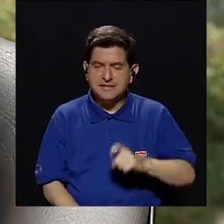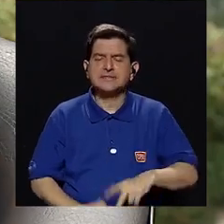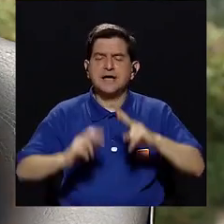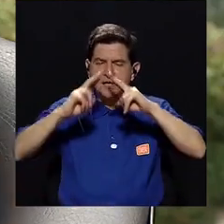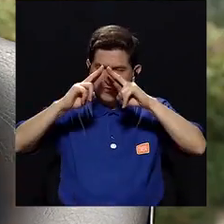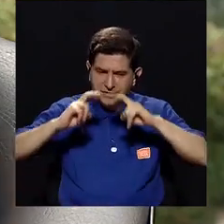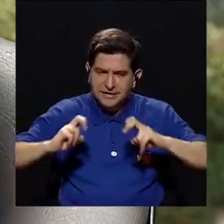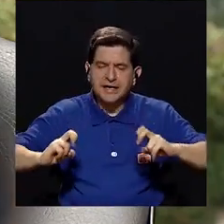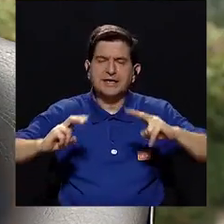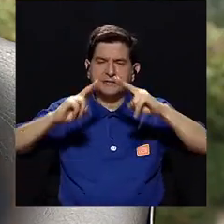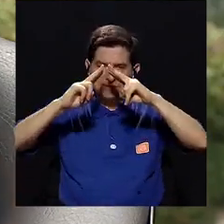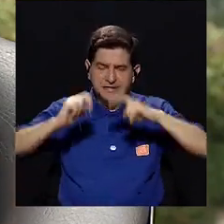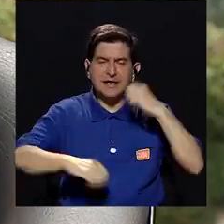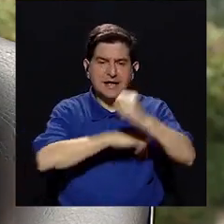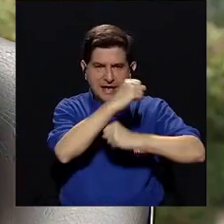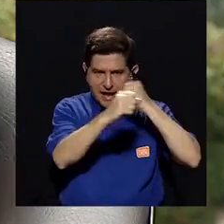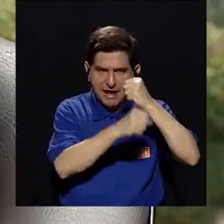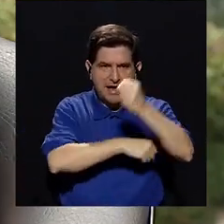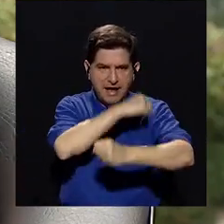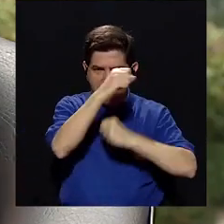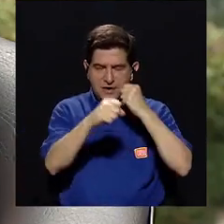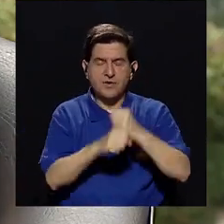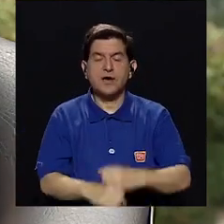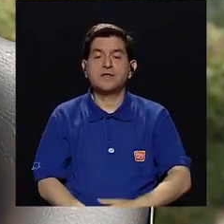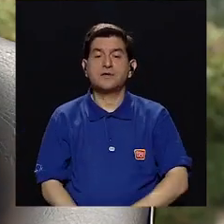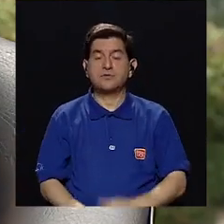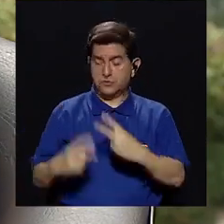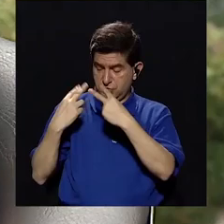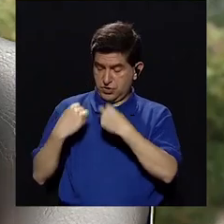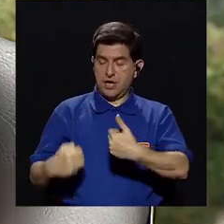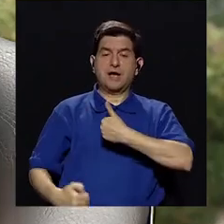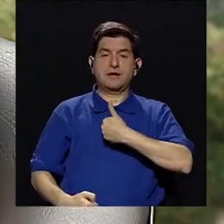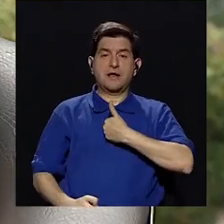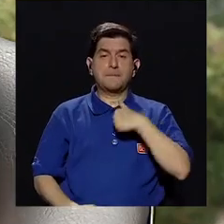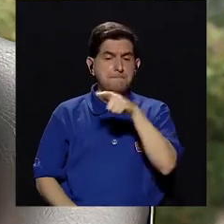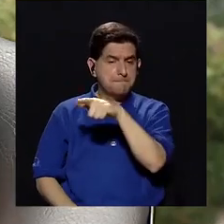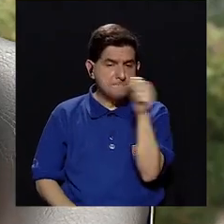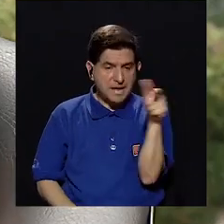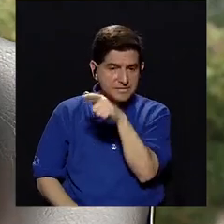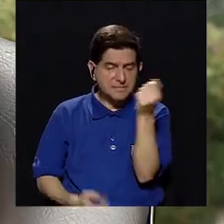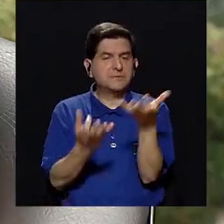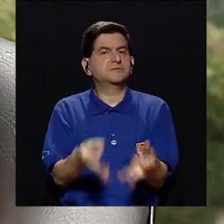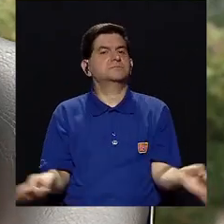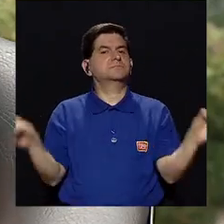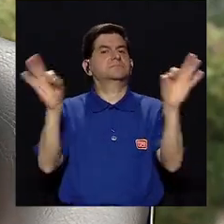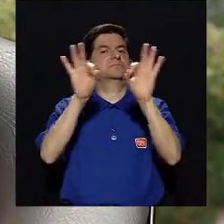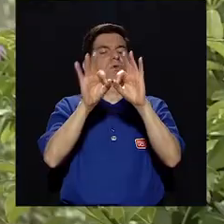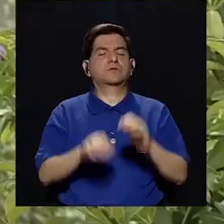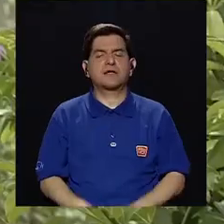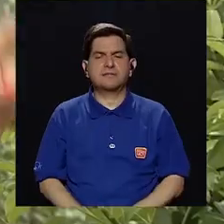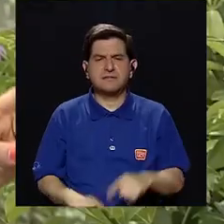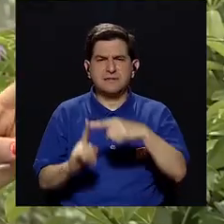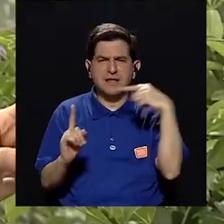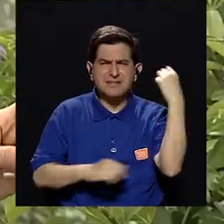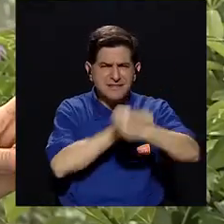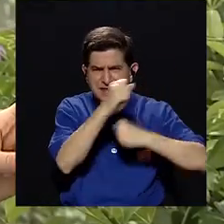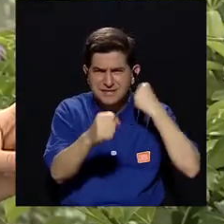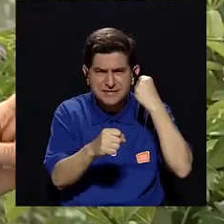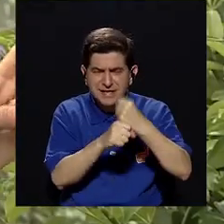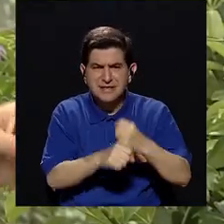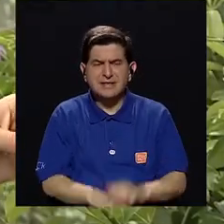estar en ese chequeo verdad anual y el autoexamen mensual es muy importante a partir de qué edad